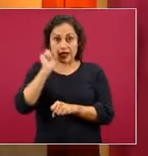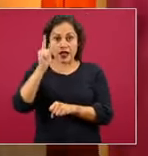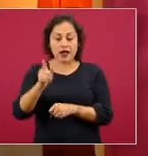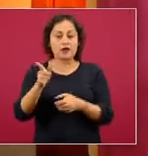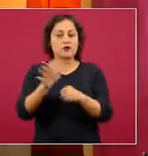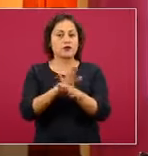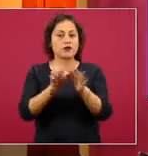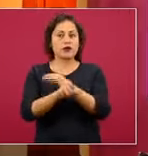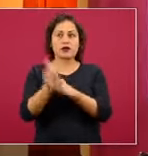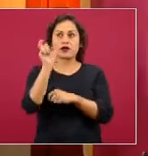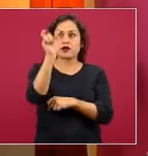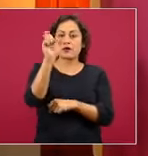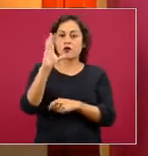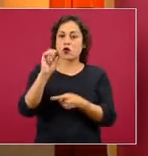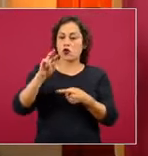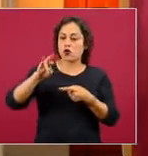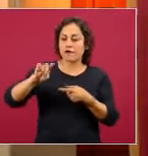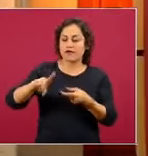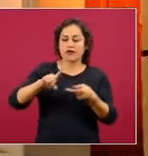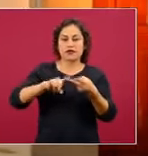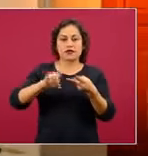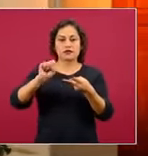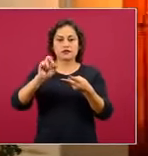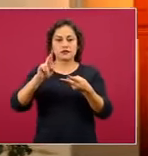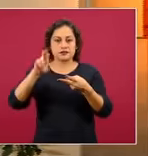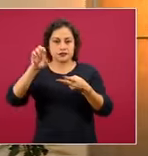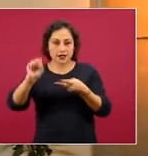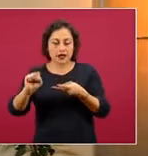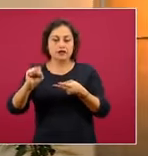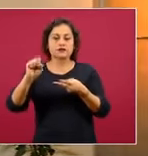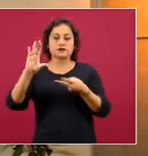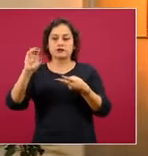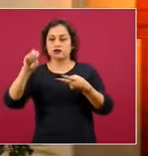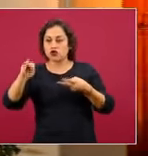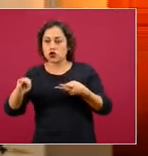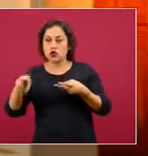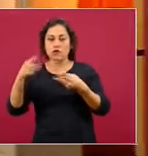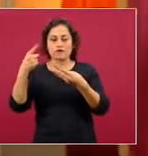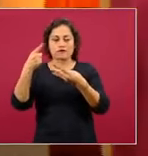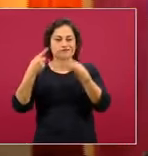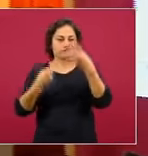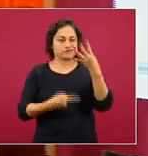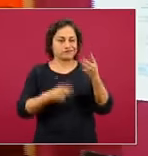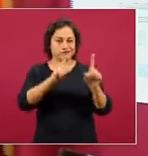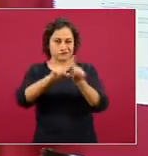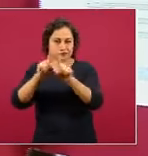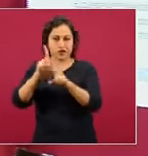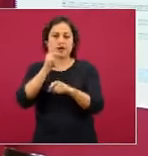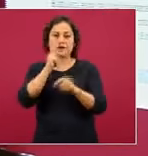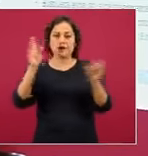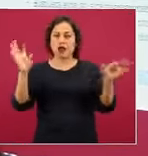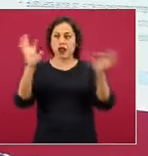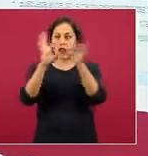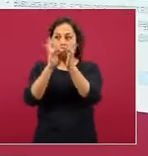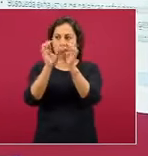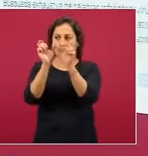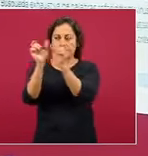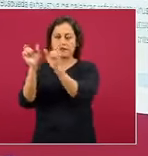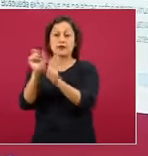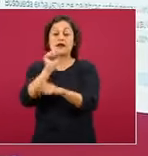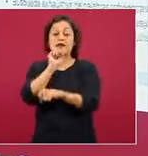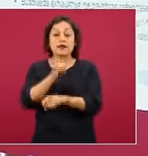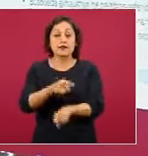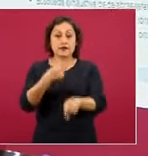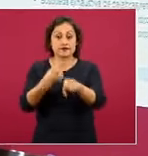COVID, SARS, CoV y todas las variantes, incluyendo también neumonías